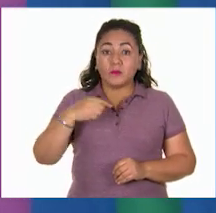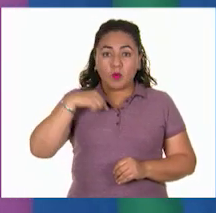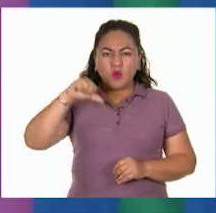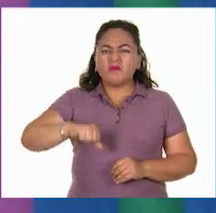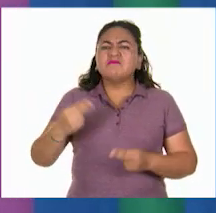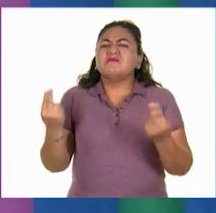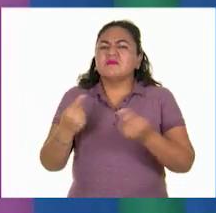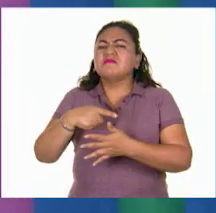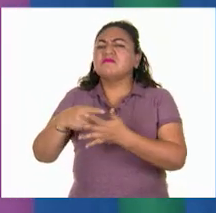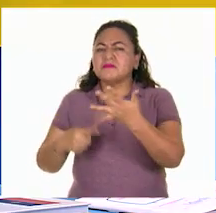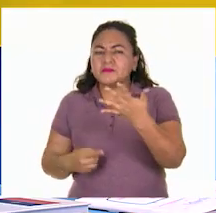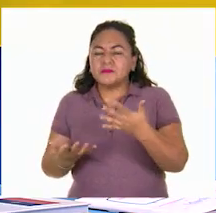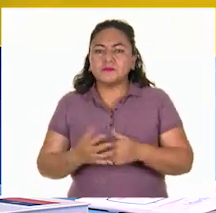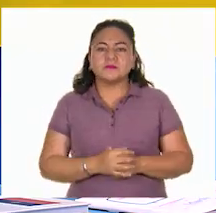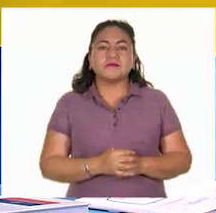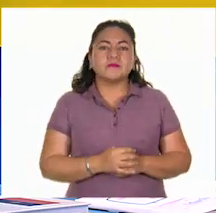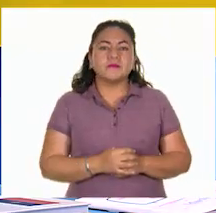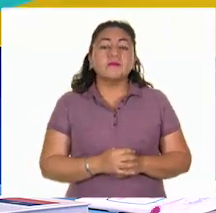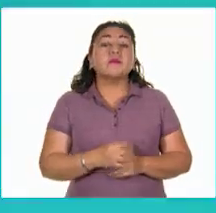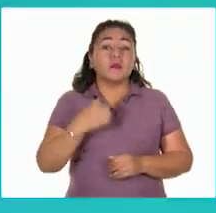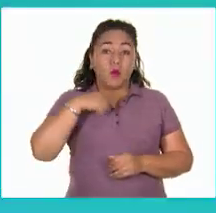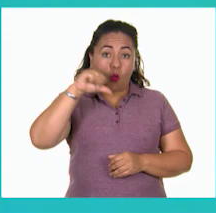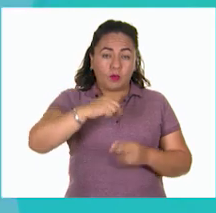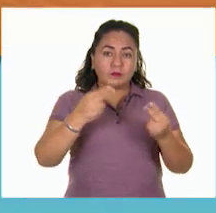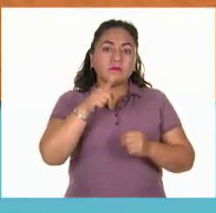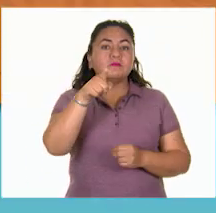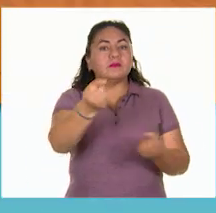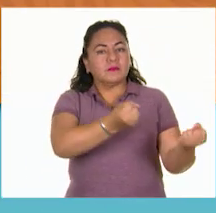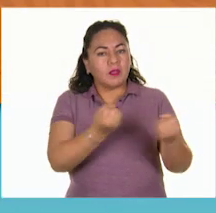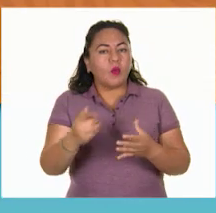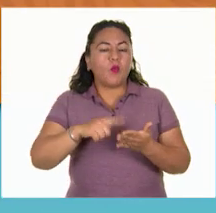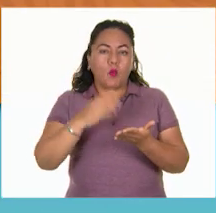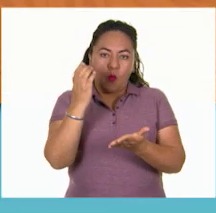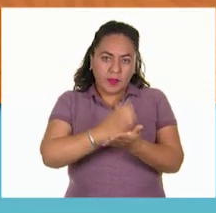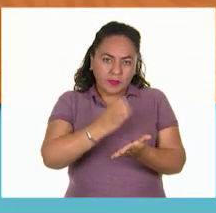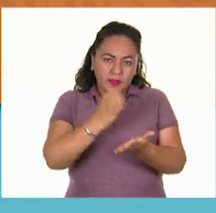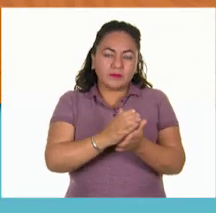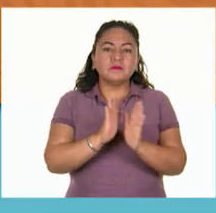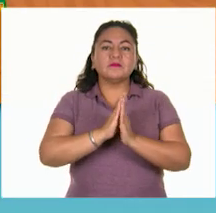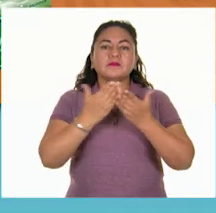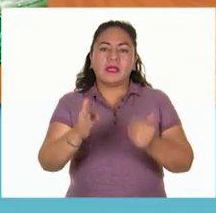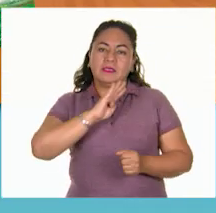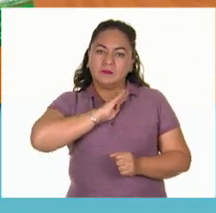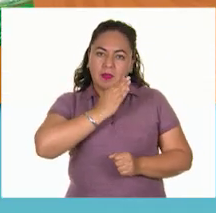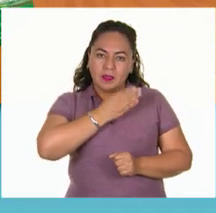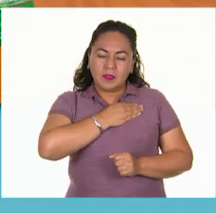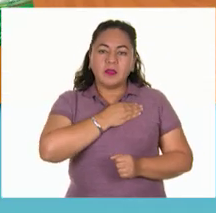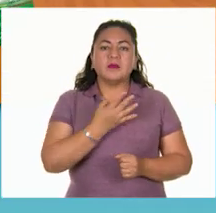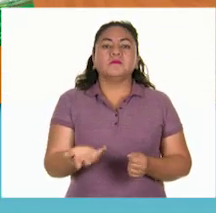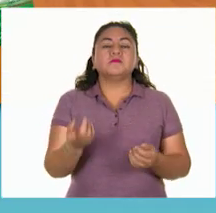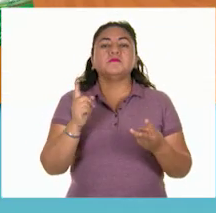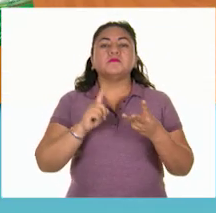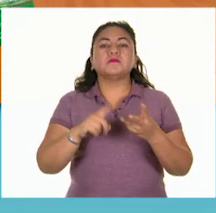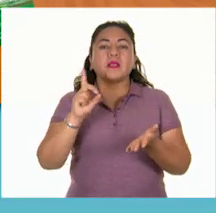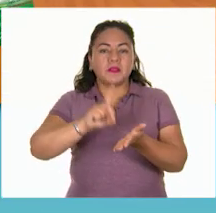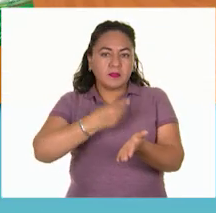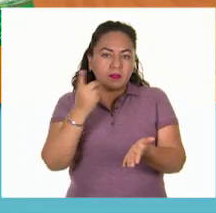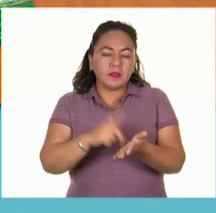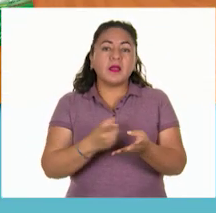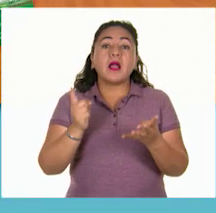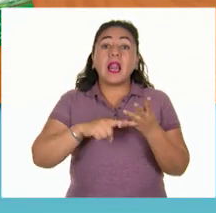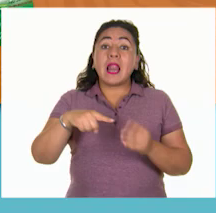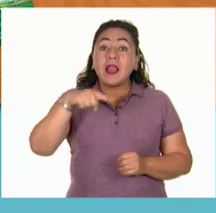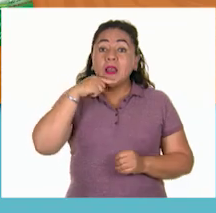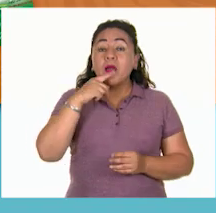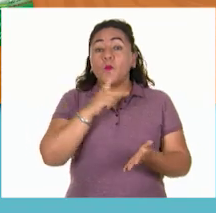el día de hoy, Gaby? Vamos a necesitar tu cuaderno, libro de texto de español, diccionario y lápiz